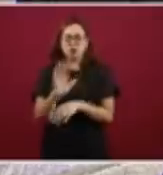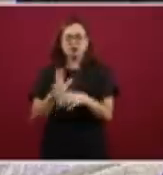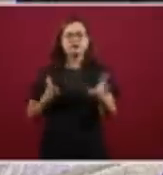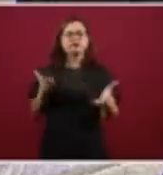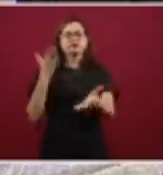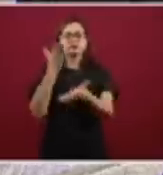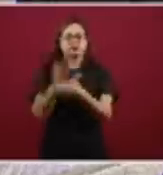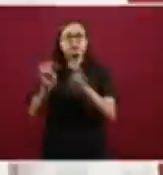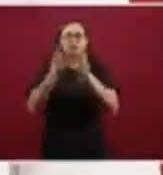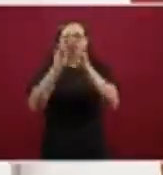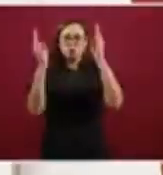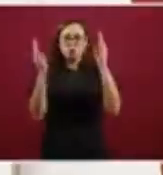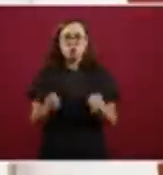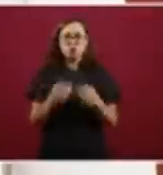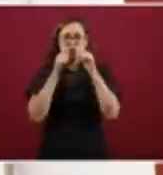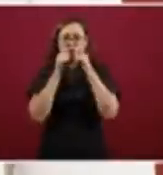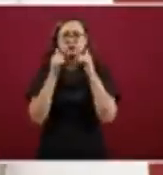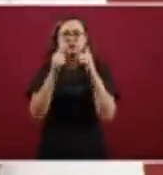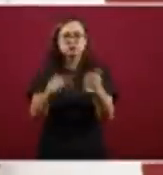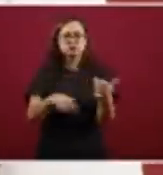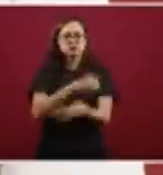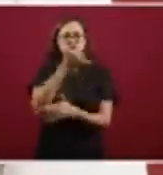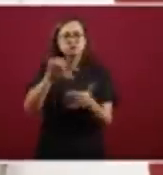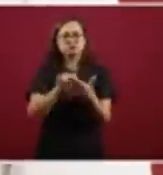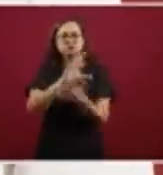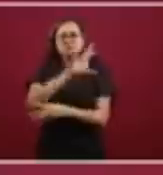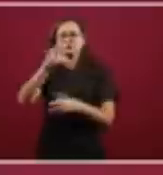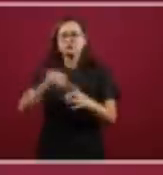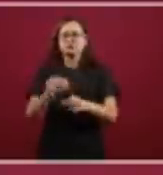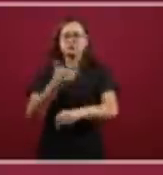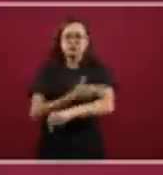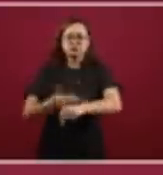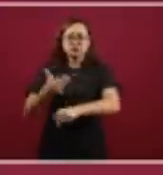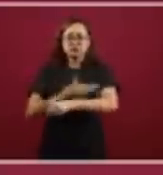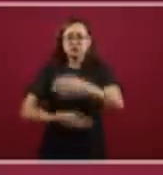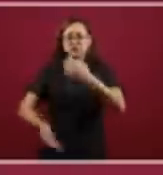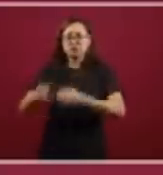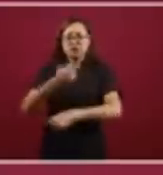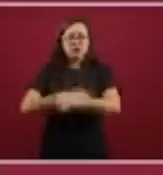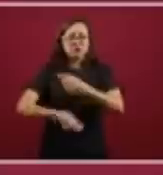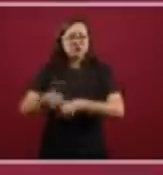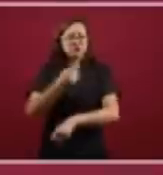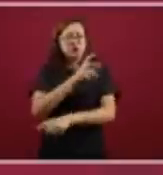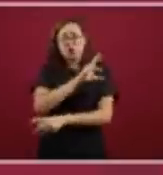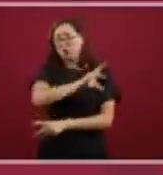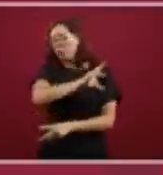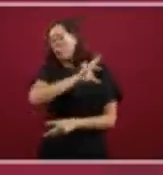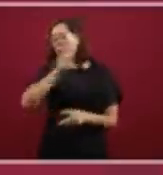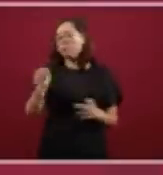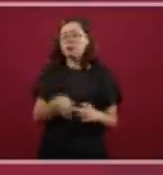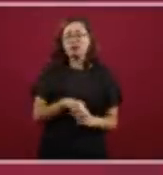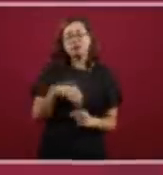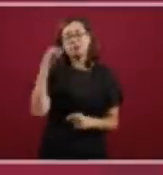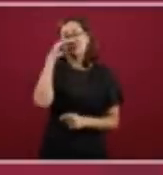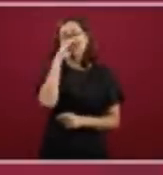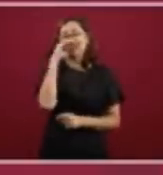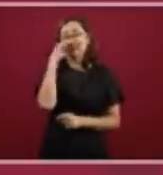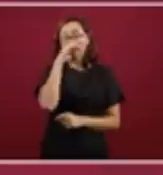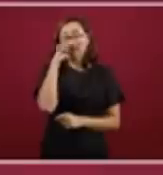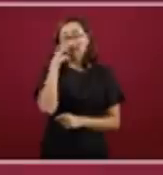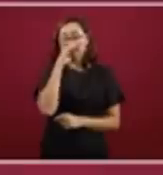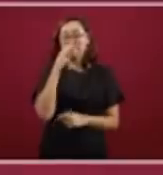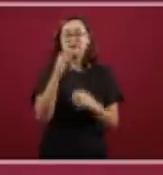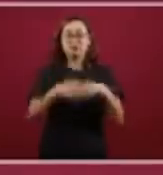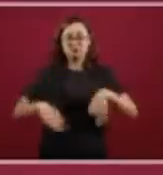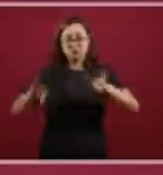centros integradores. Todos los trámites son gratuitos, ninguno tiene costo, y eso es muy